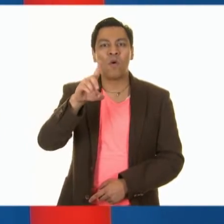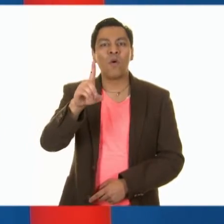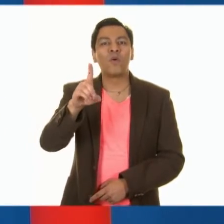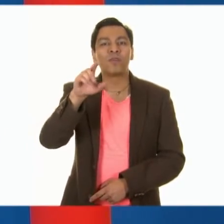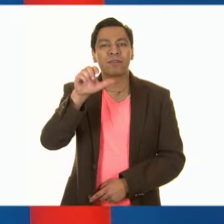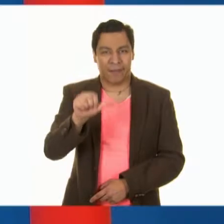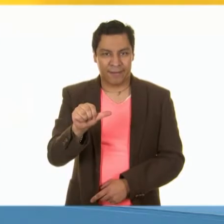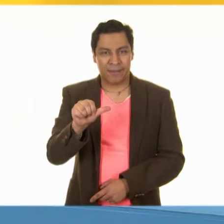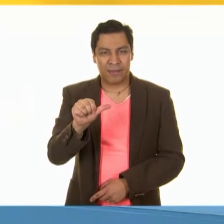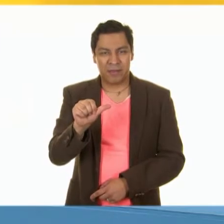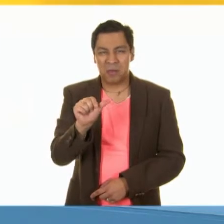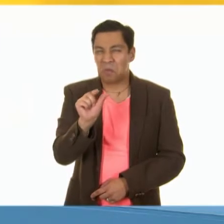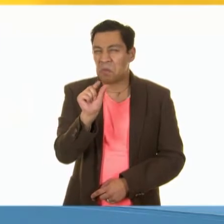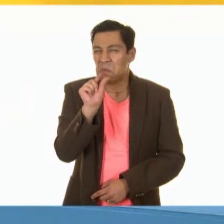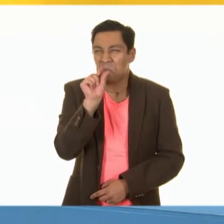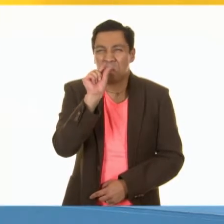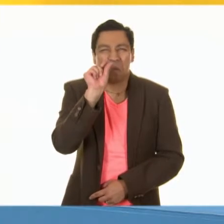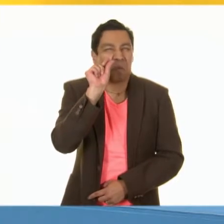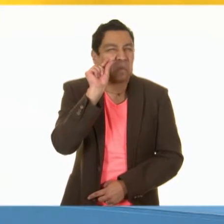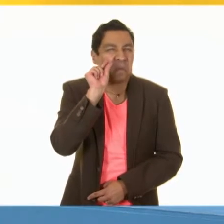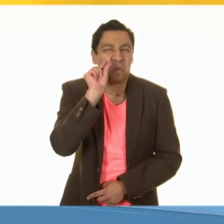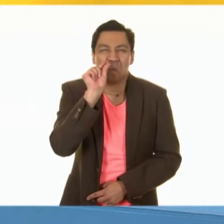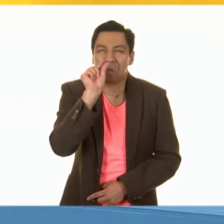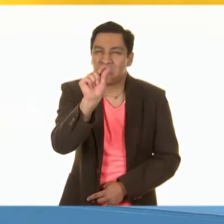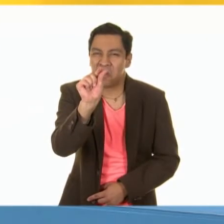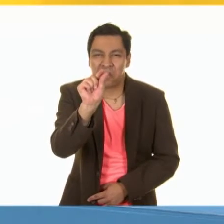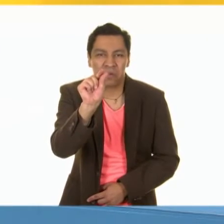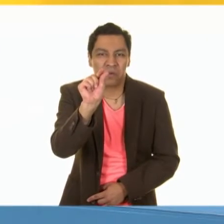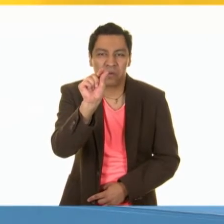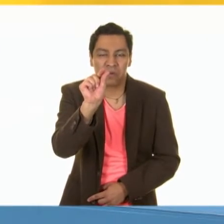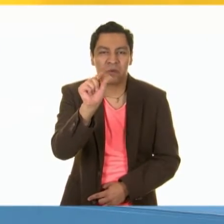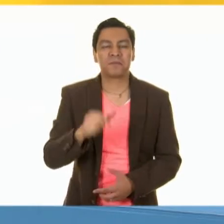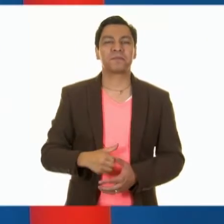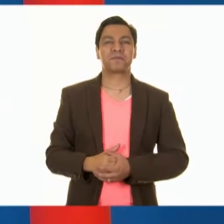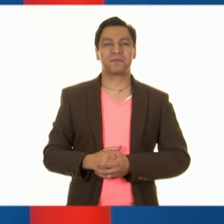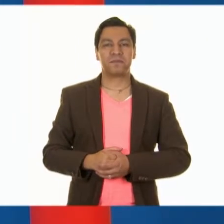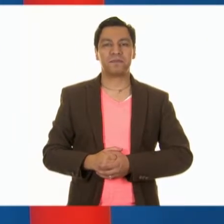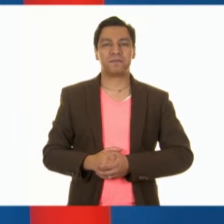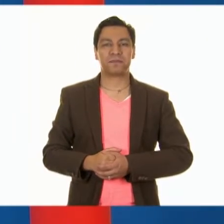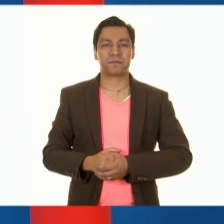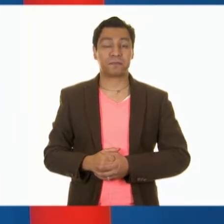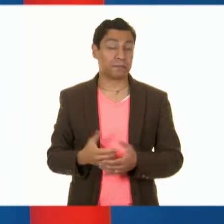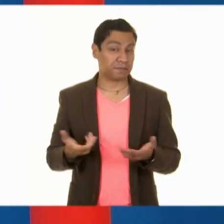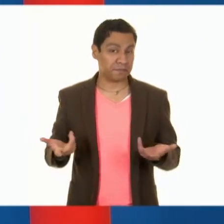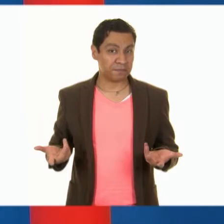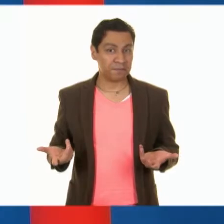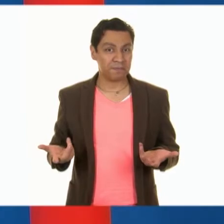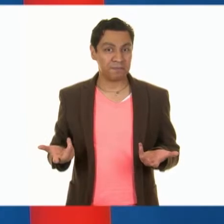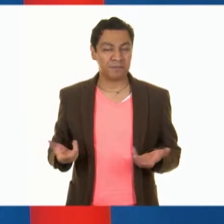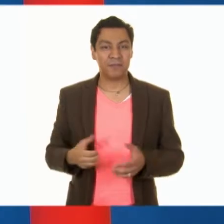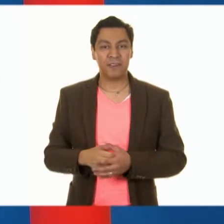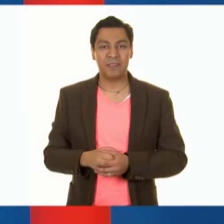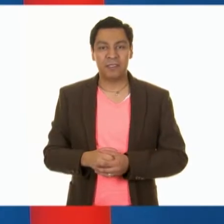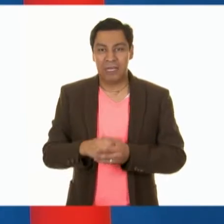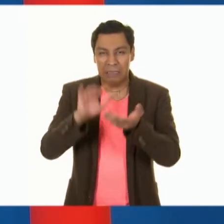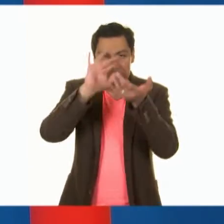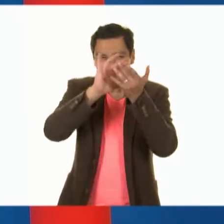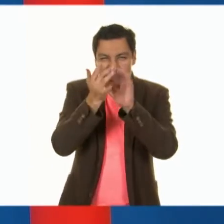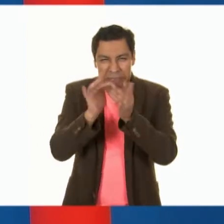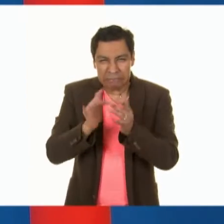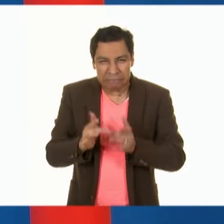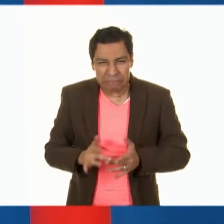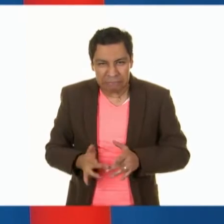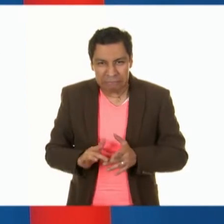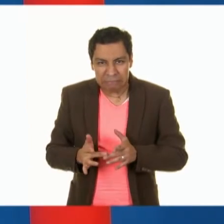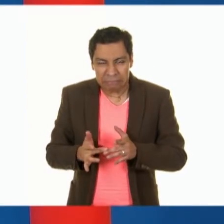un alfiler. Ah, bueno, qué pequeño puede ser lo pequeño. De hecho, los fotones, que son las partículas que componen